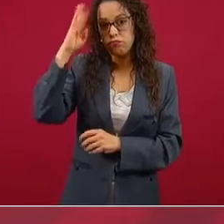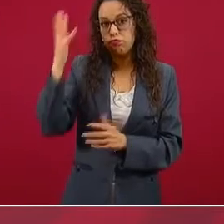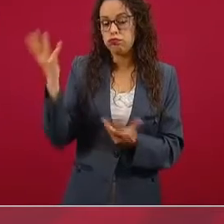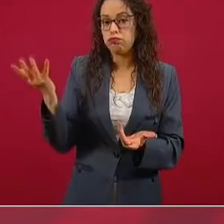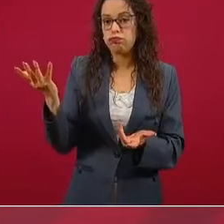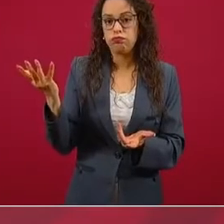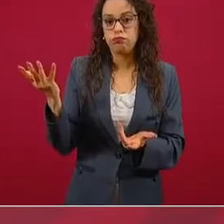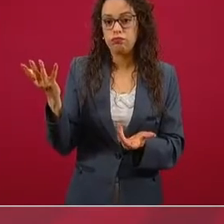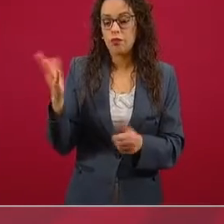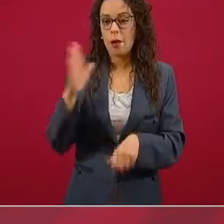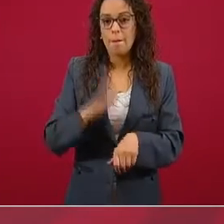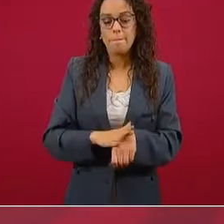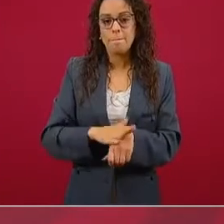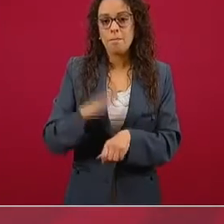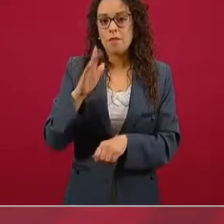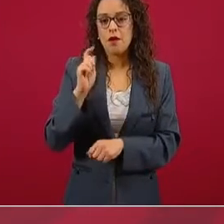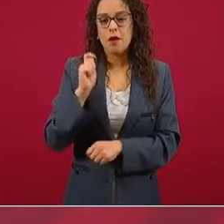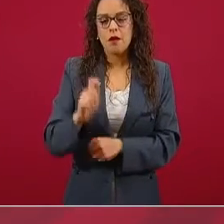presentado un mayor